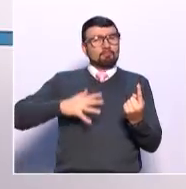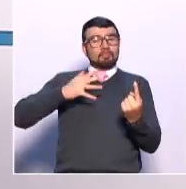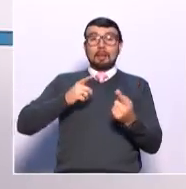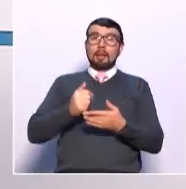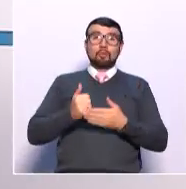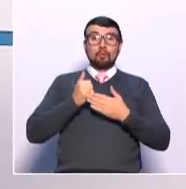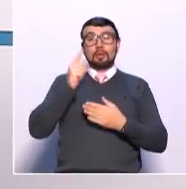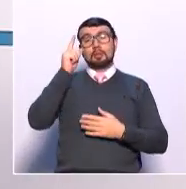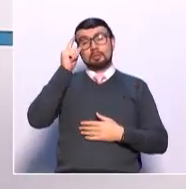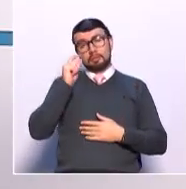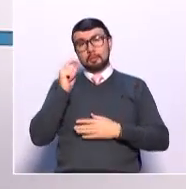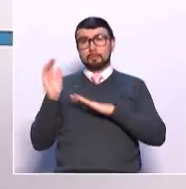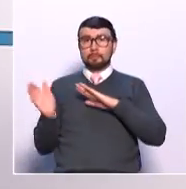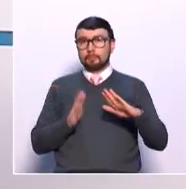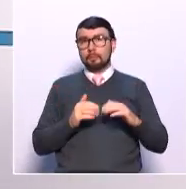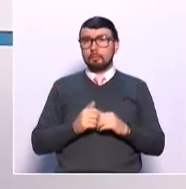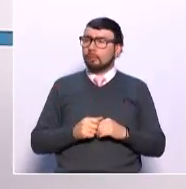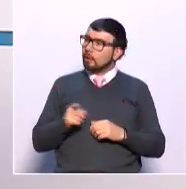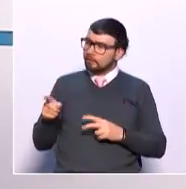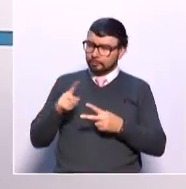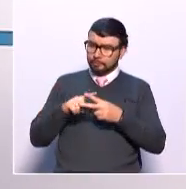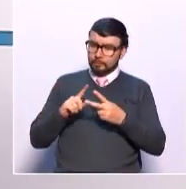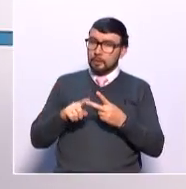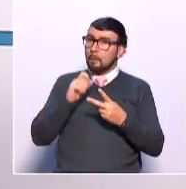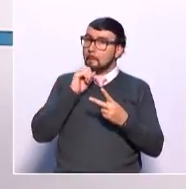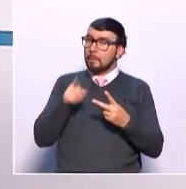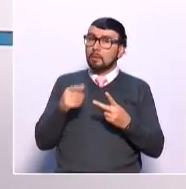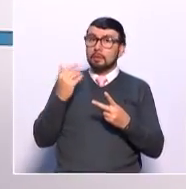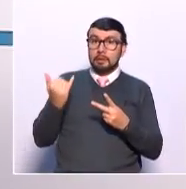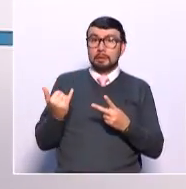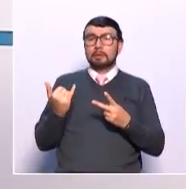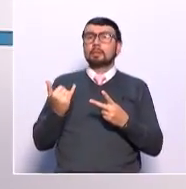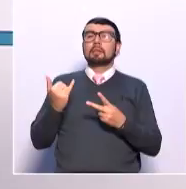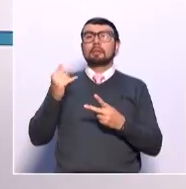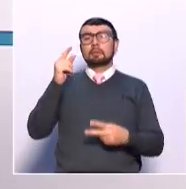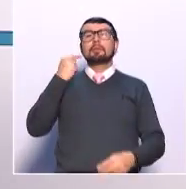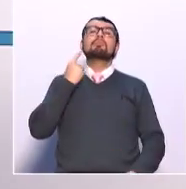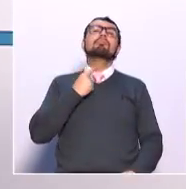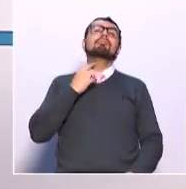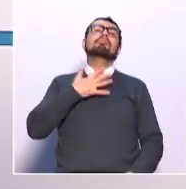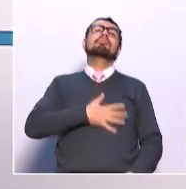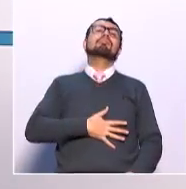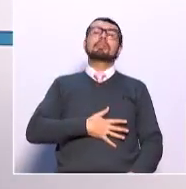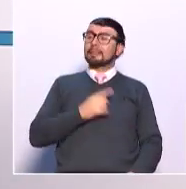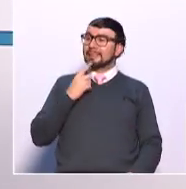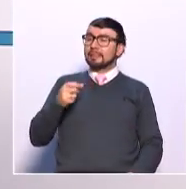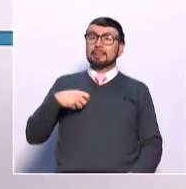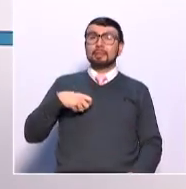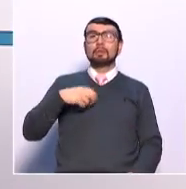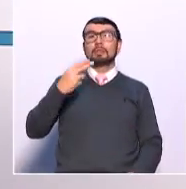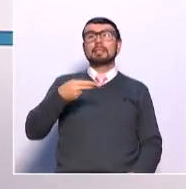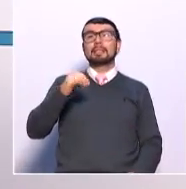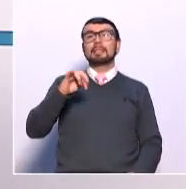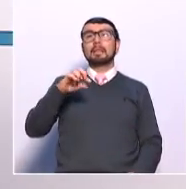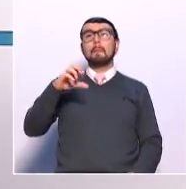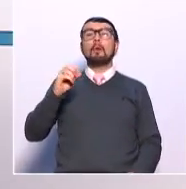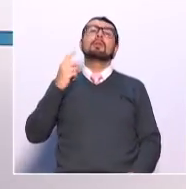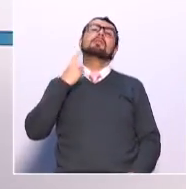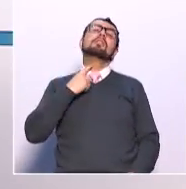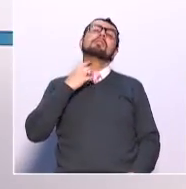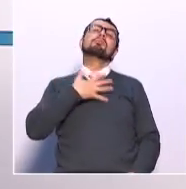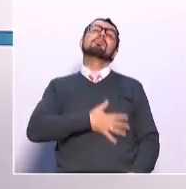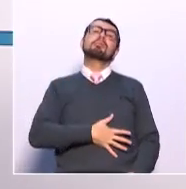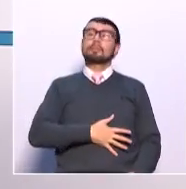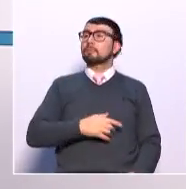dos prácticamente sobre hipotiroidismo luz marina chica tengo hipotiroidismo hace 28 años y hay días que no quisiera